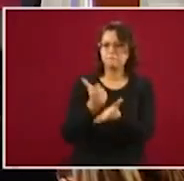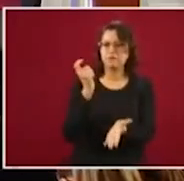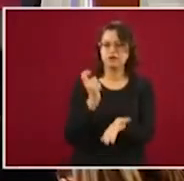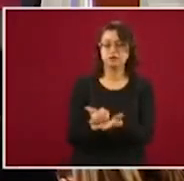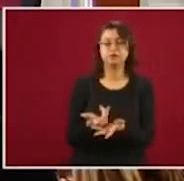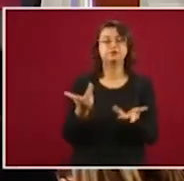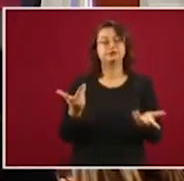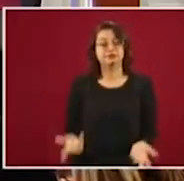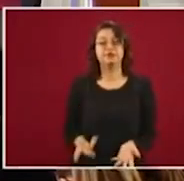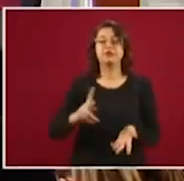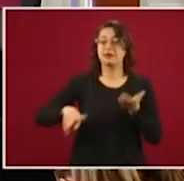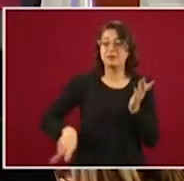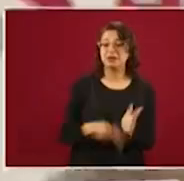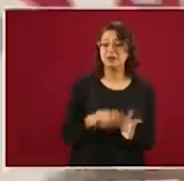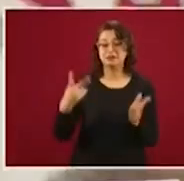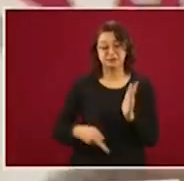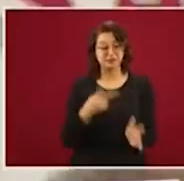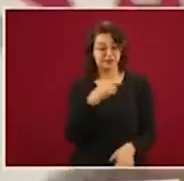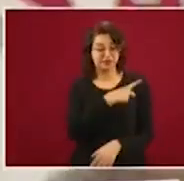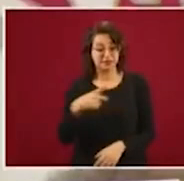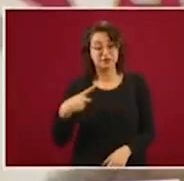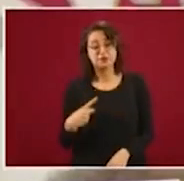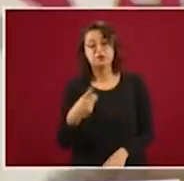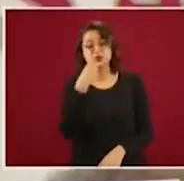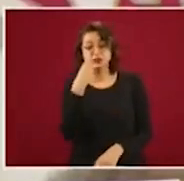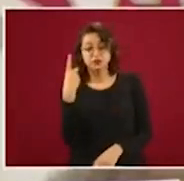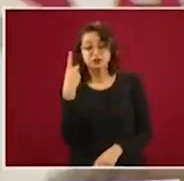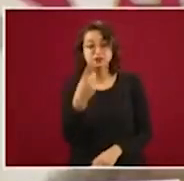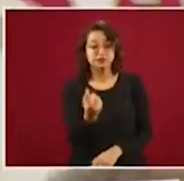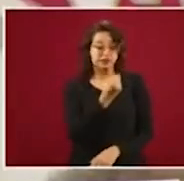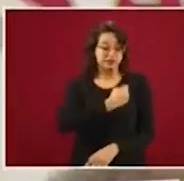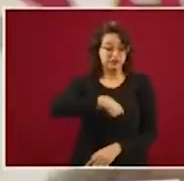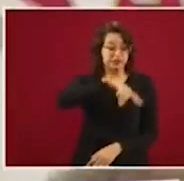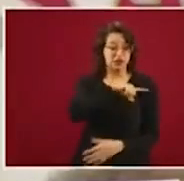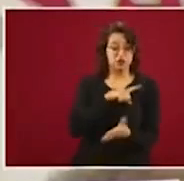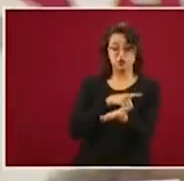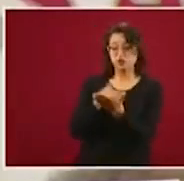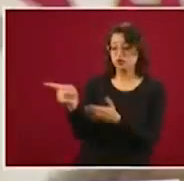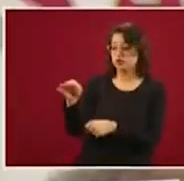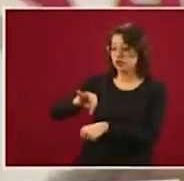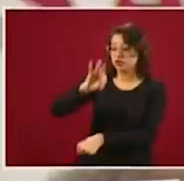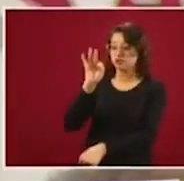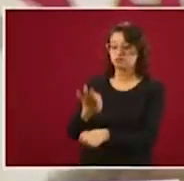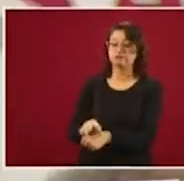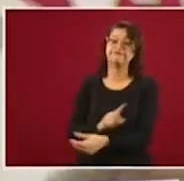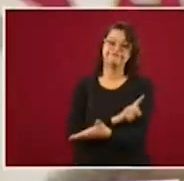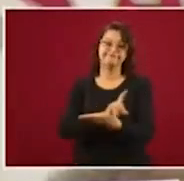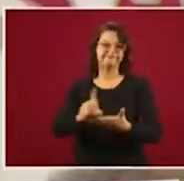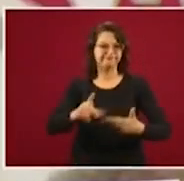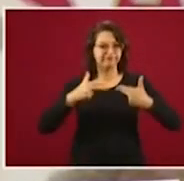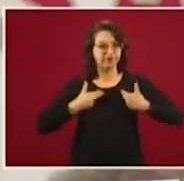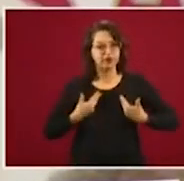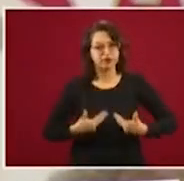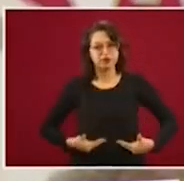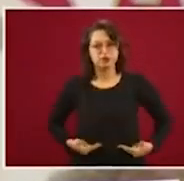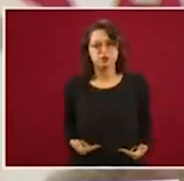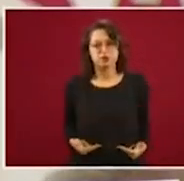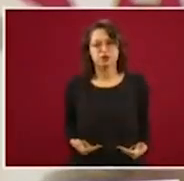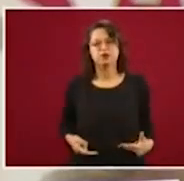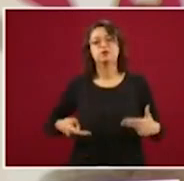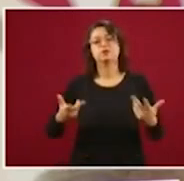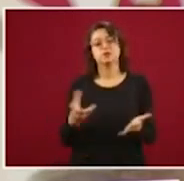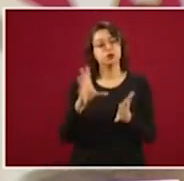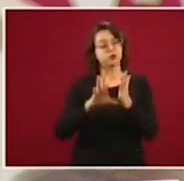una y otra vez, que el derecho a la protección de la salud es un derecho humano que garantiza